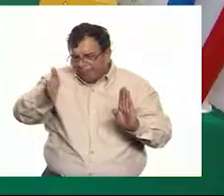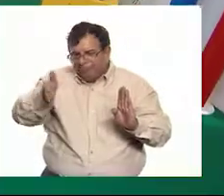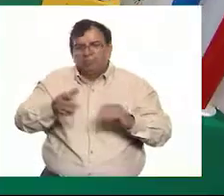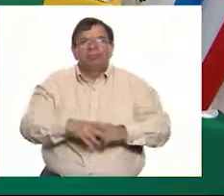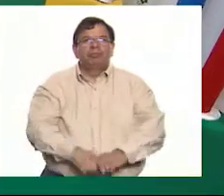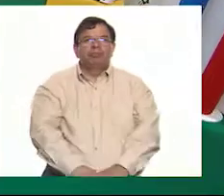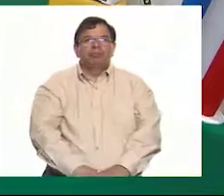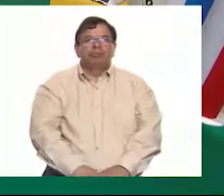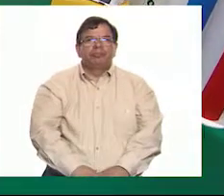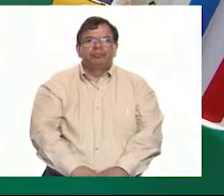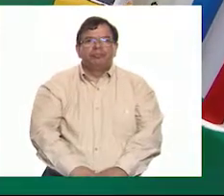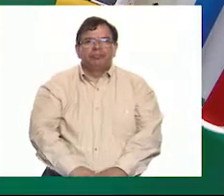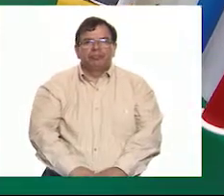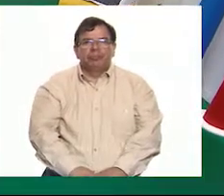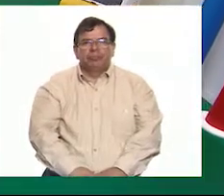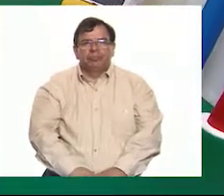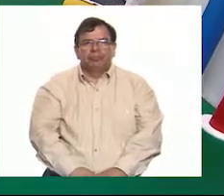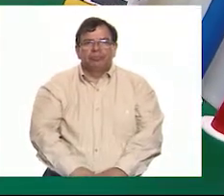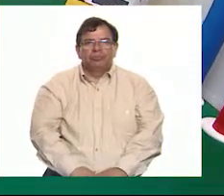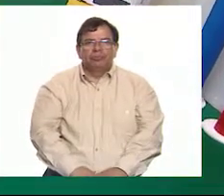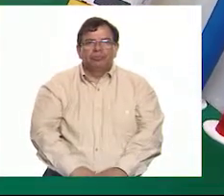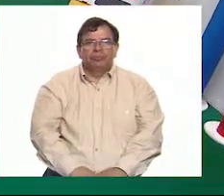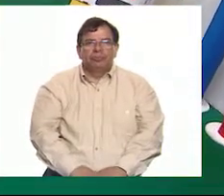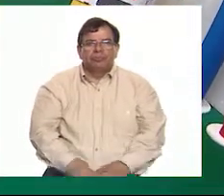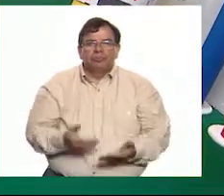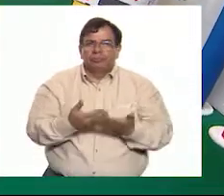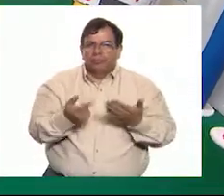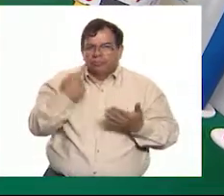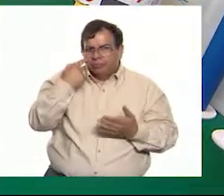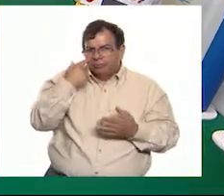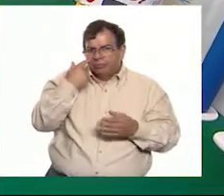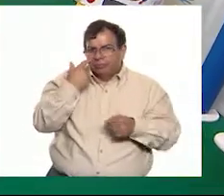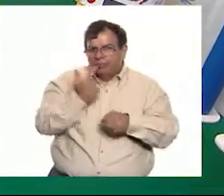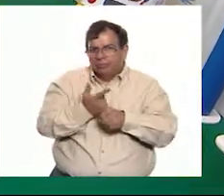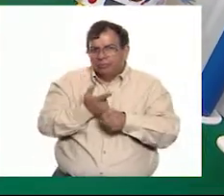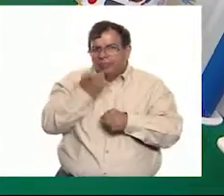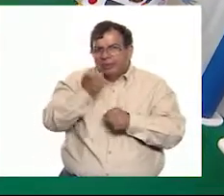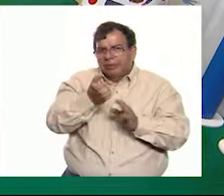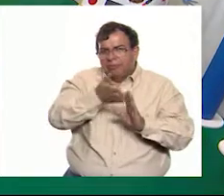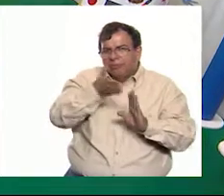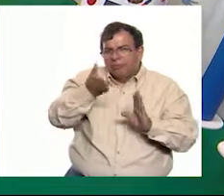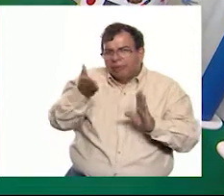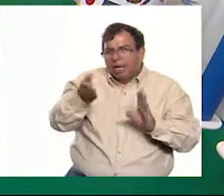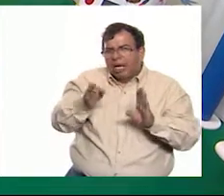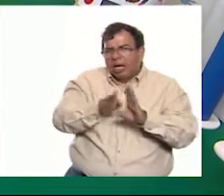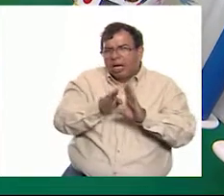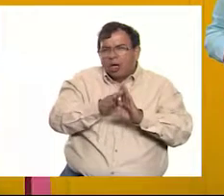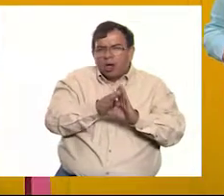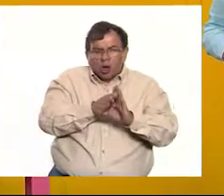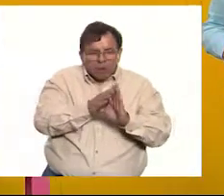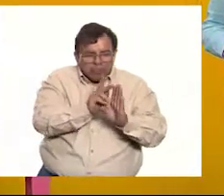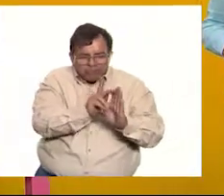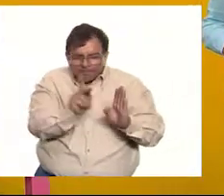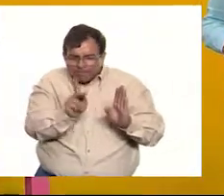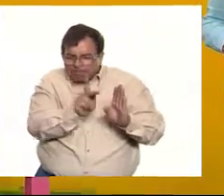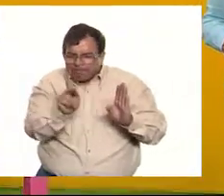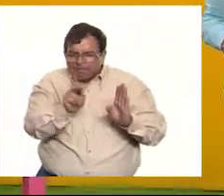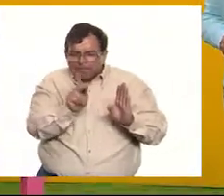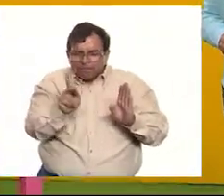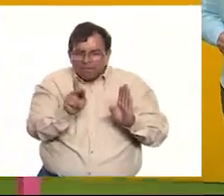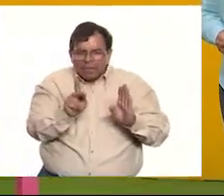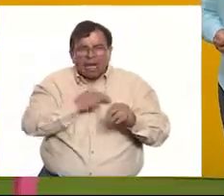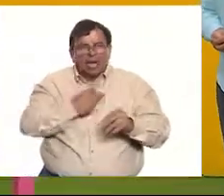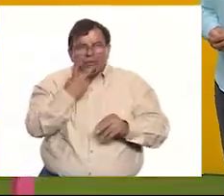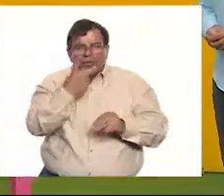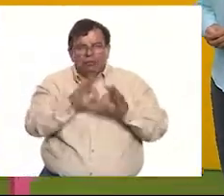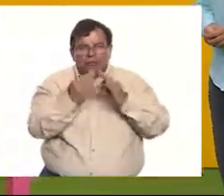sí. Y bueno, pues hay que darnos cuenta que también esas secuencias guardan cierta relación entre sí. Puede ser de dos